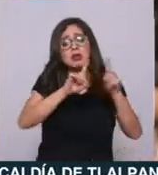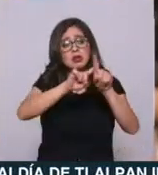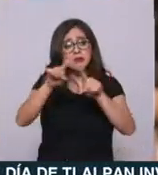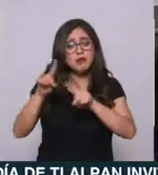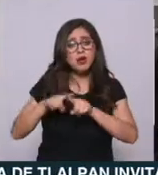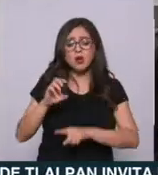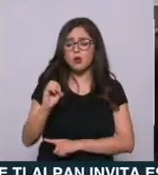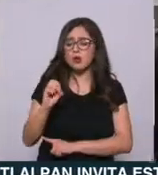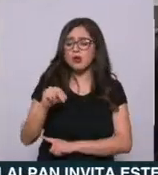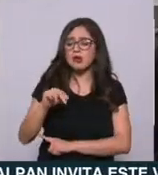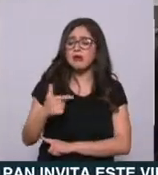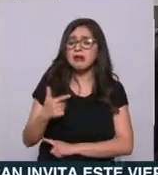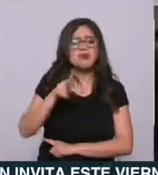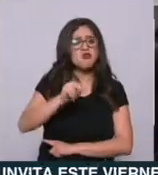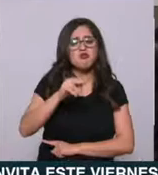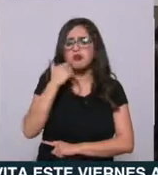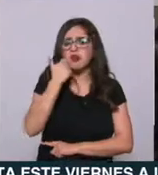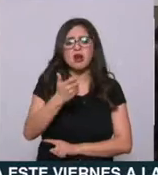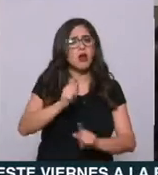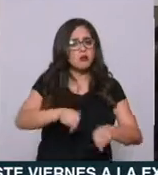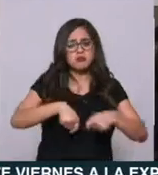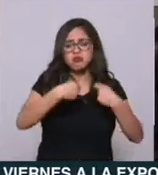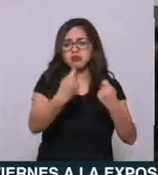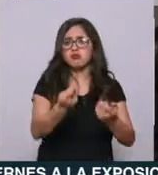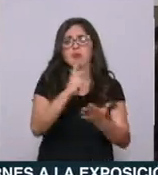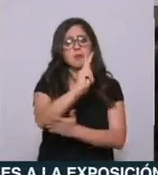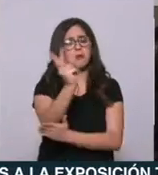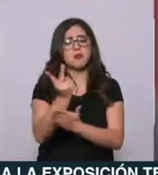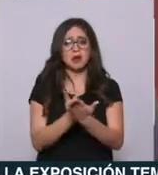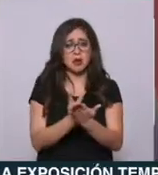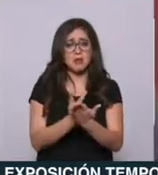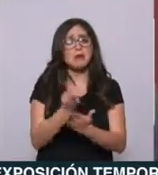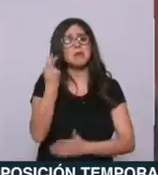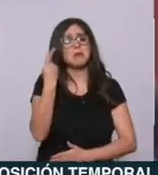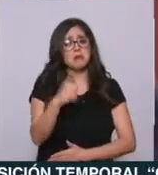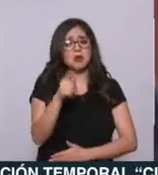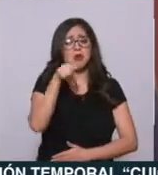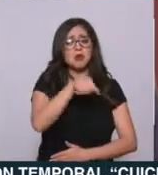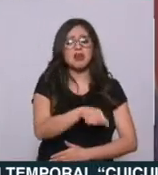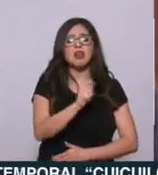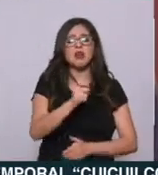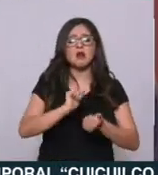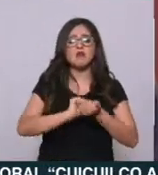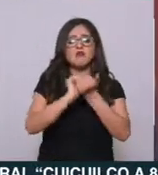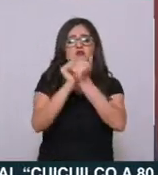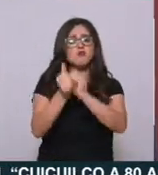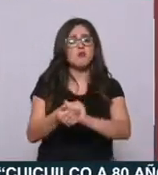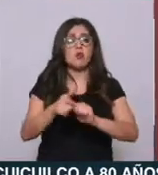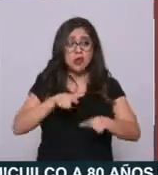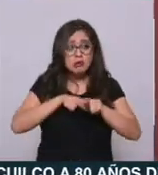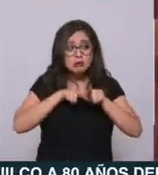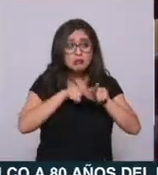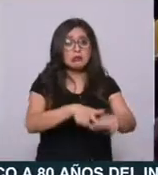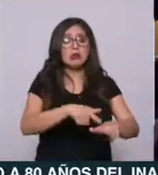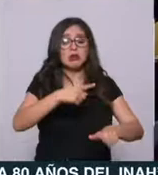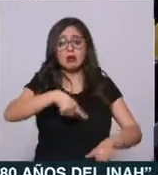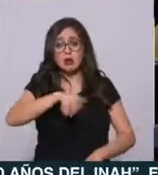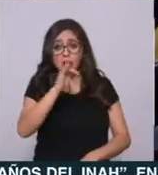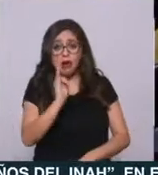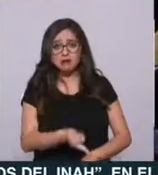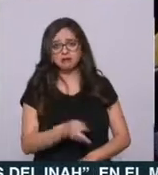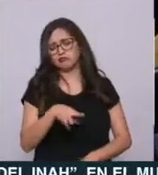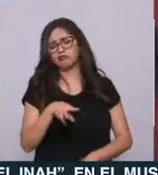intentaron impedir la aplicación directa del programa, pero indicó que se trata de una conducta que ya no se tolerará.